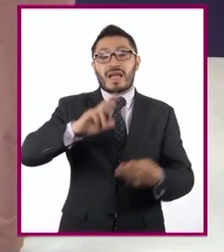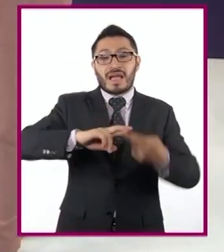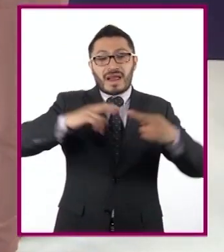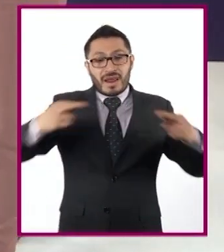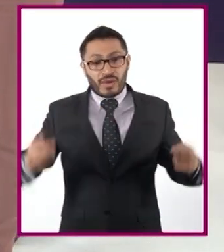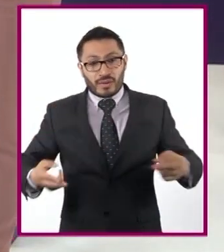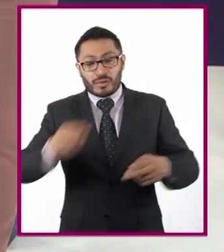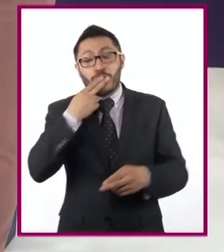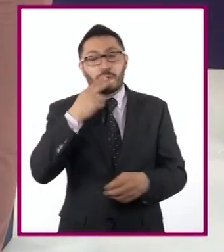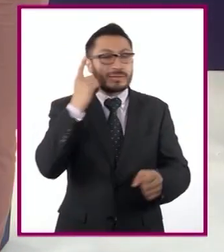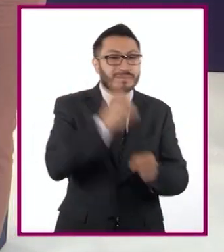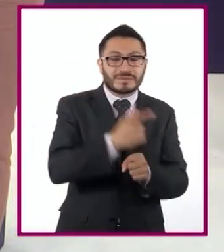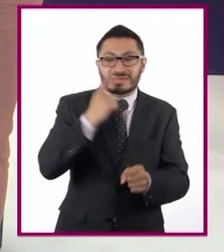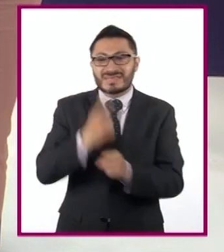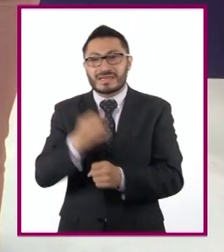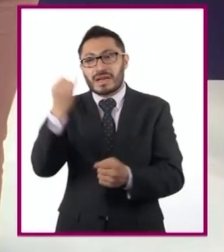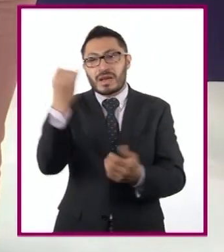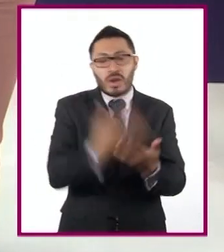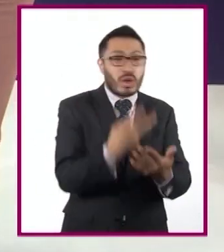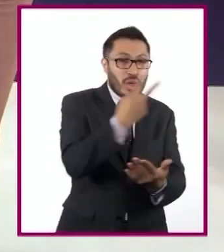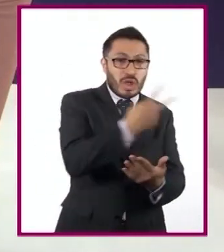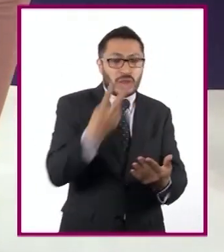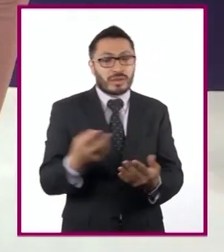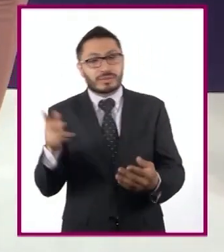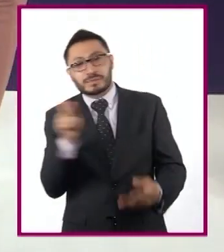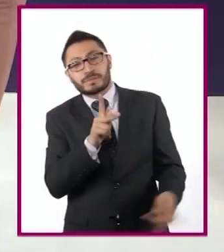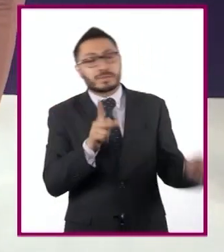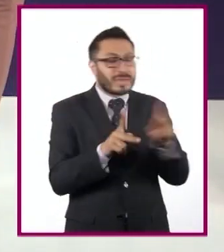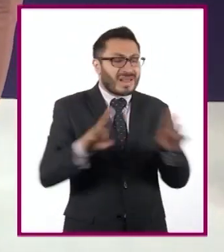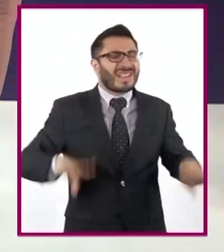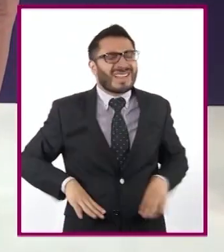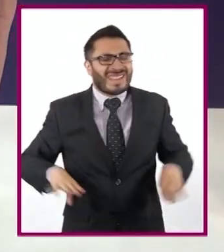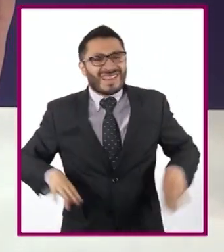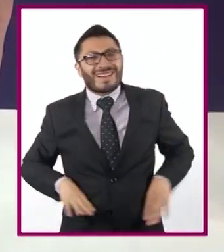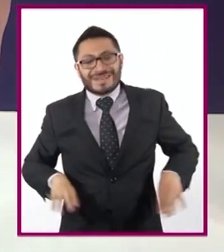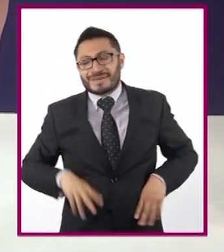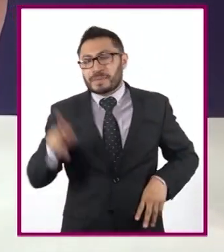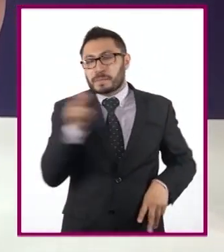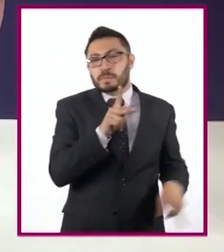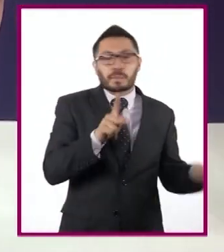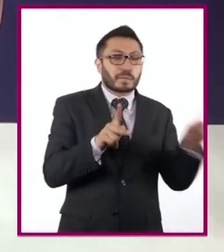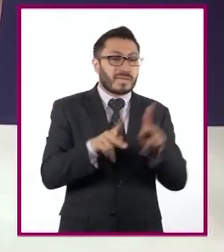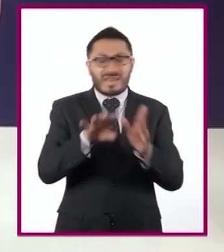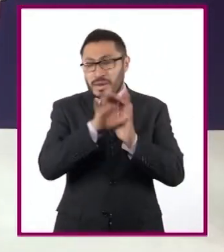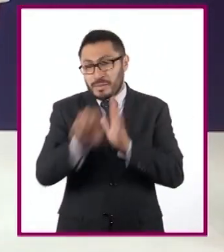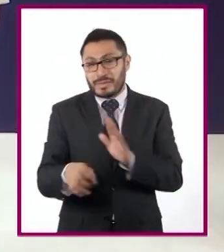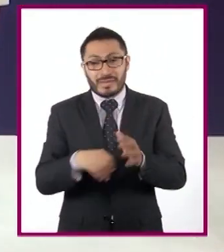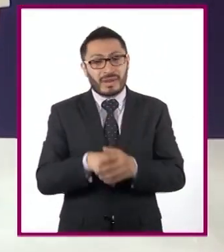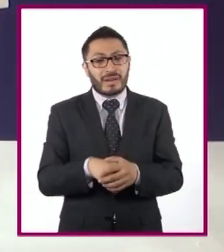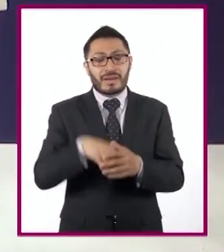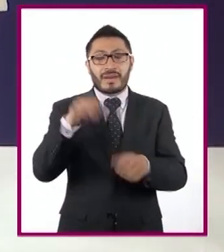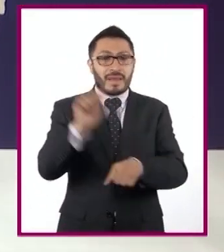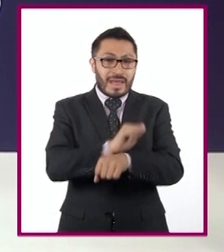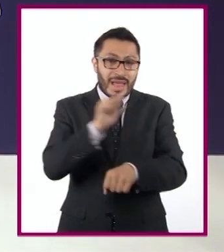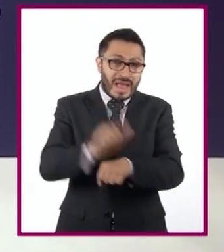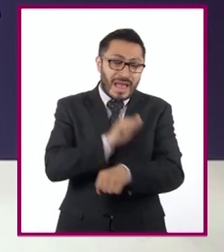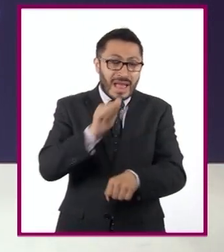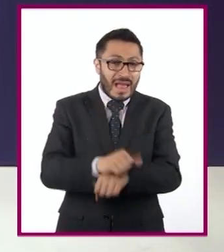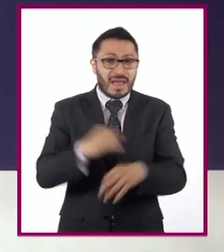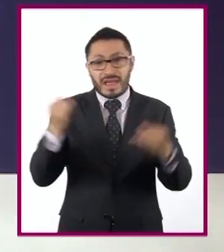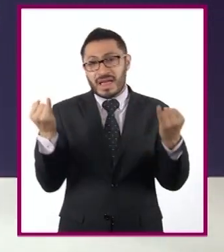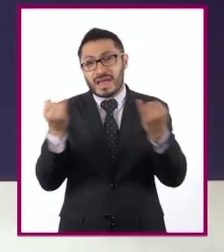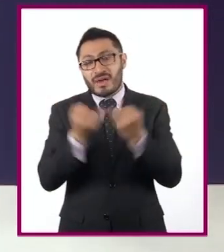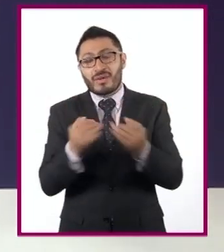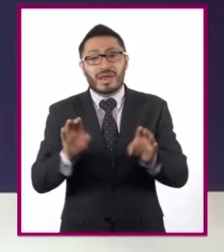identificar dos imágenes como similares o de iguales características o propiedades. Por ejemplo, un automóvil es tan